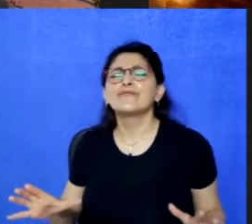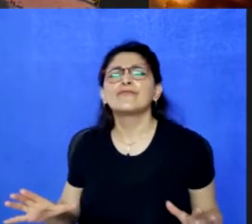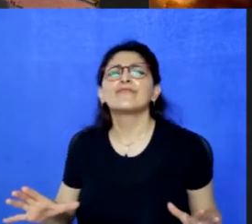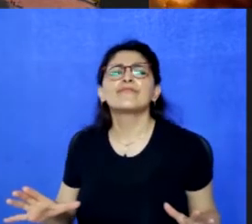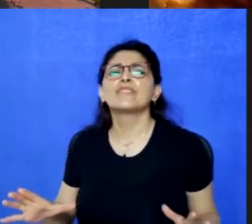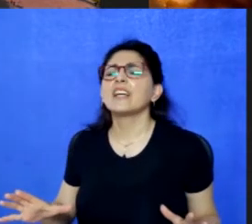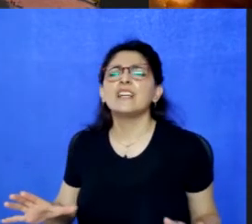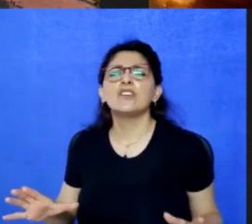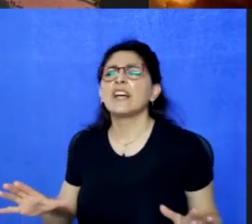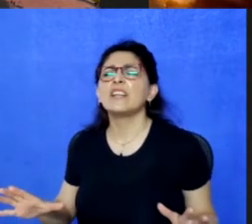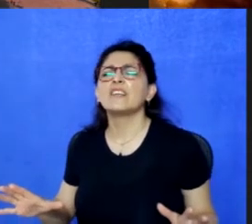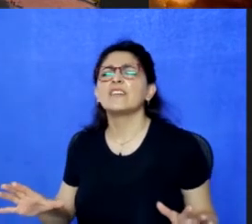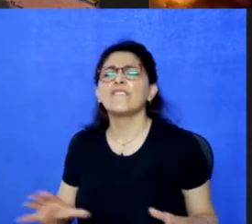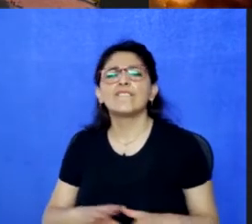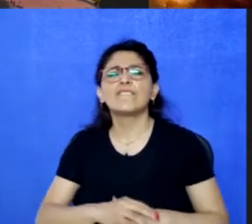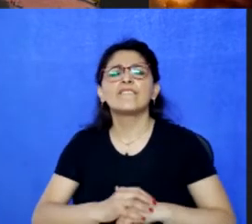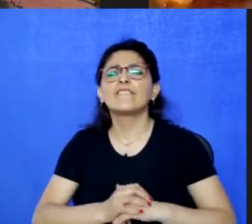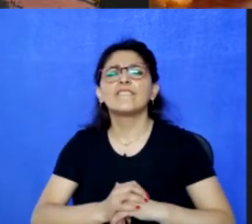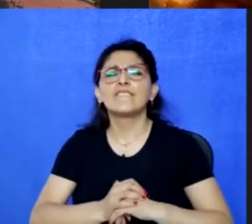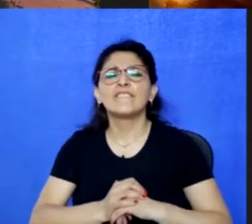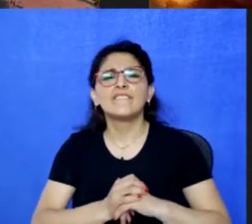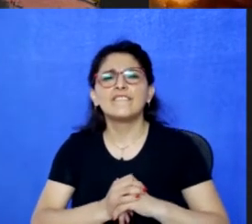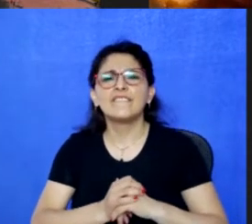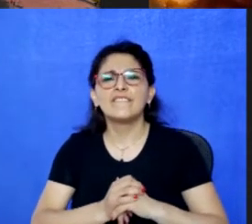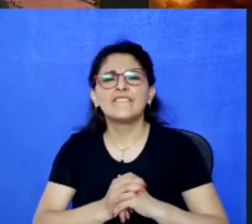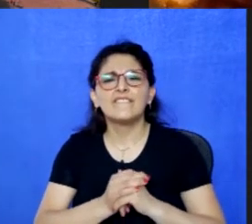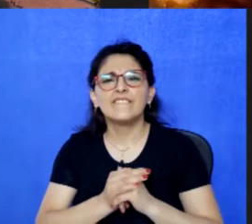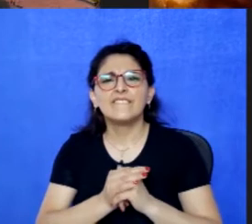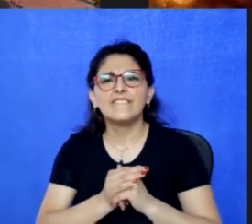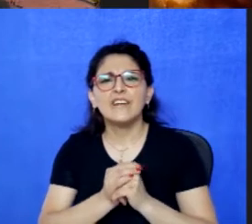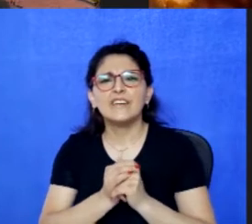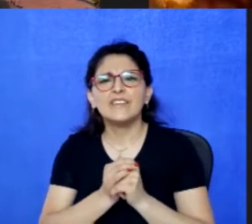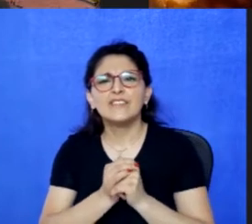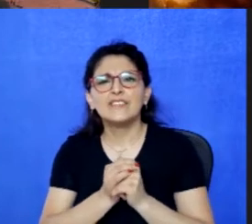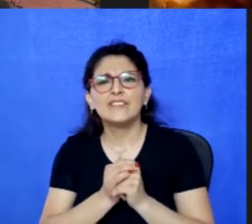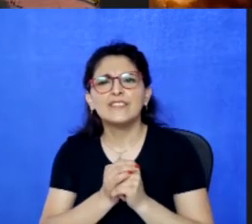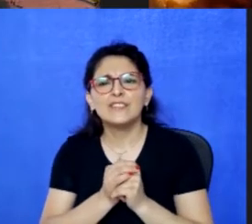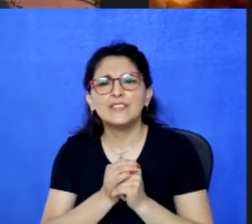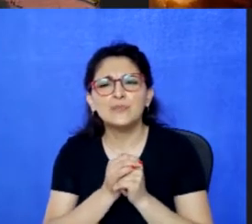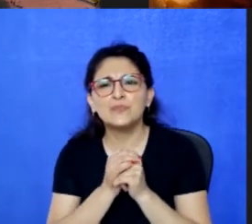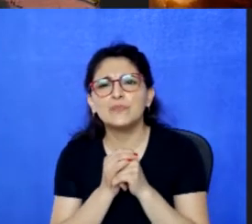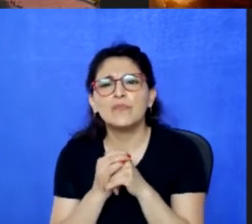más. No podés llevártela. Los italianos que están en Argentina, para mí, se